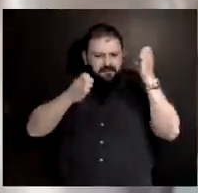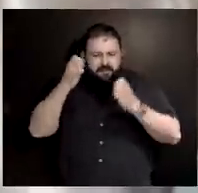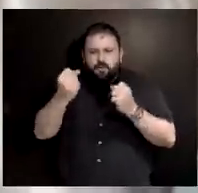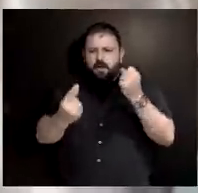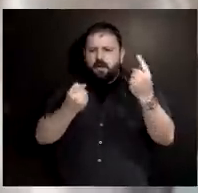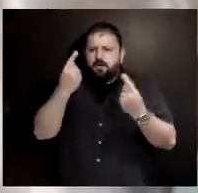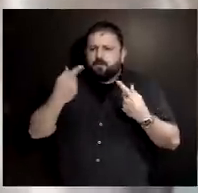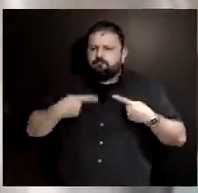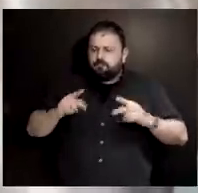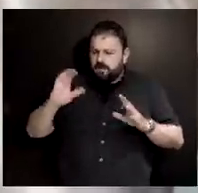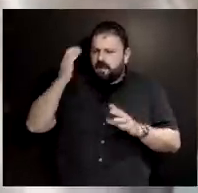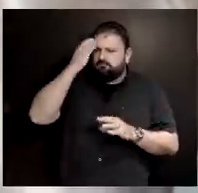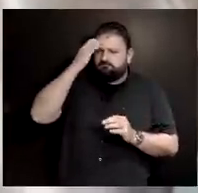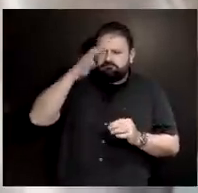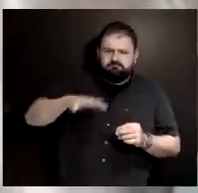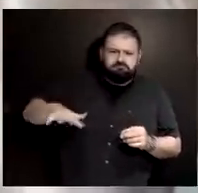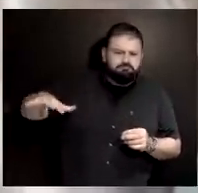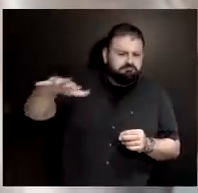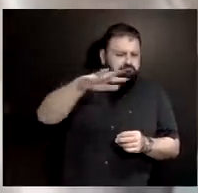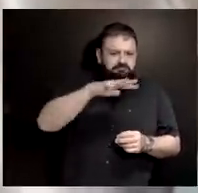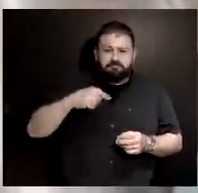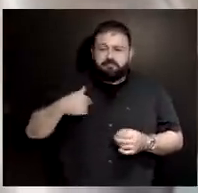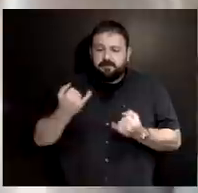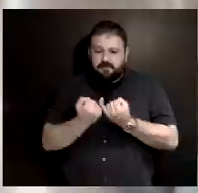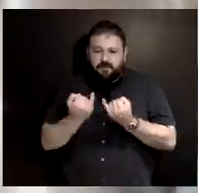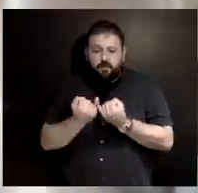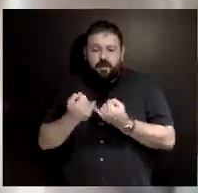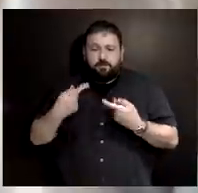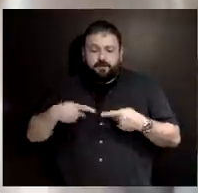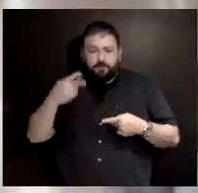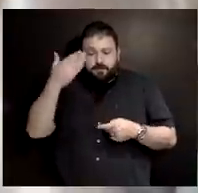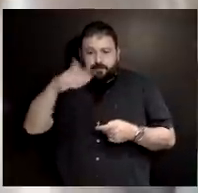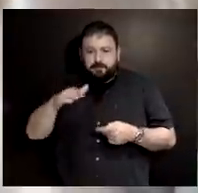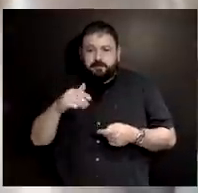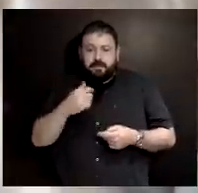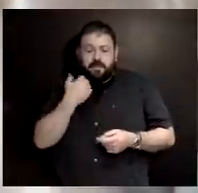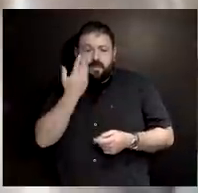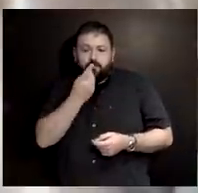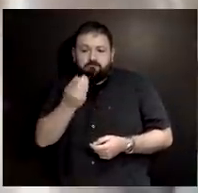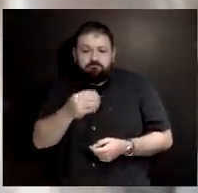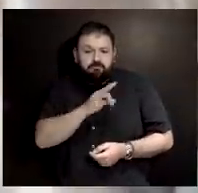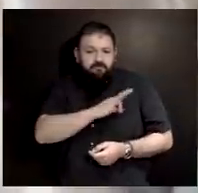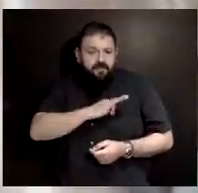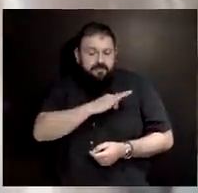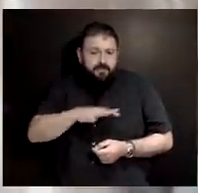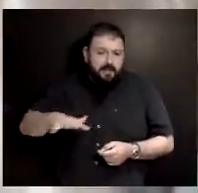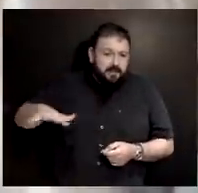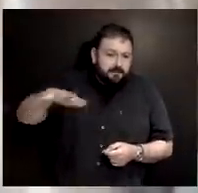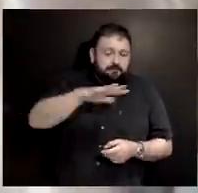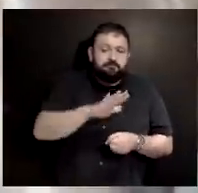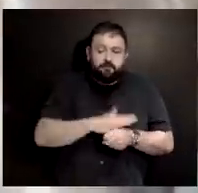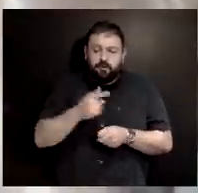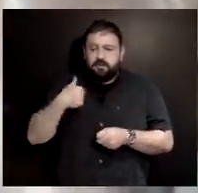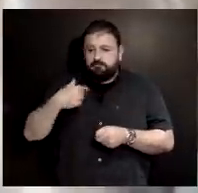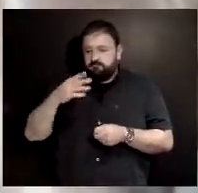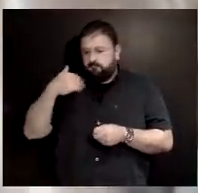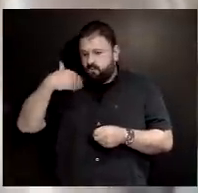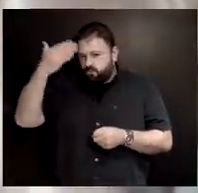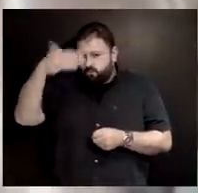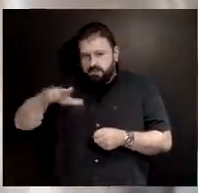años, un equipo que quiero felicitar porque para ellos no ha sido nada fácil adaptarse, pero lo han hecho con